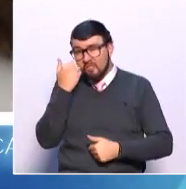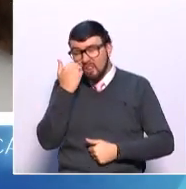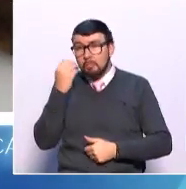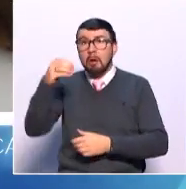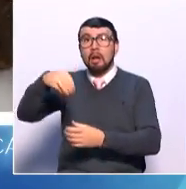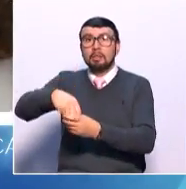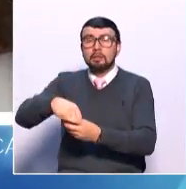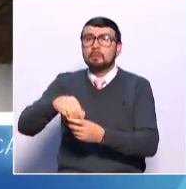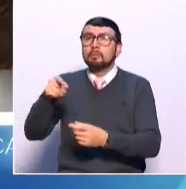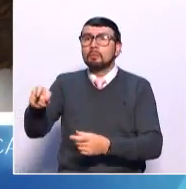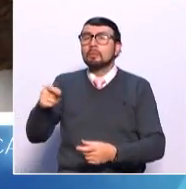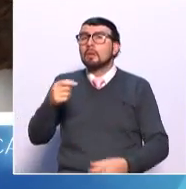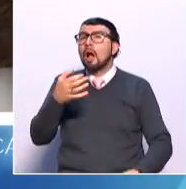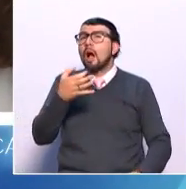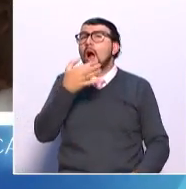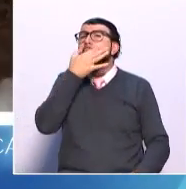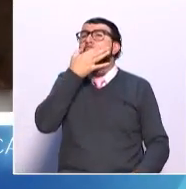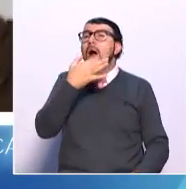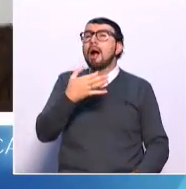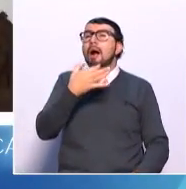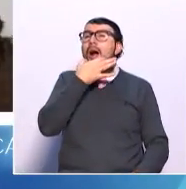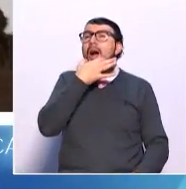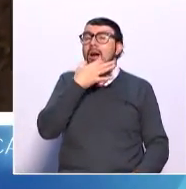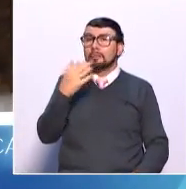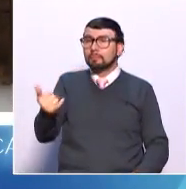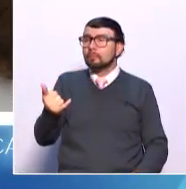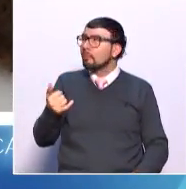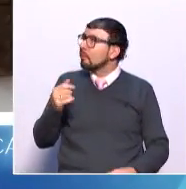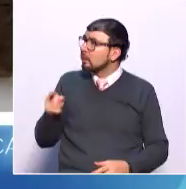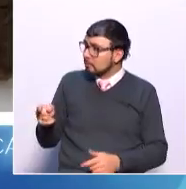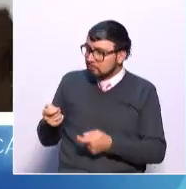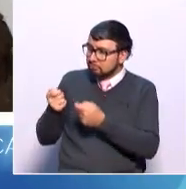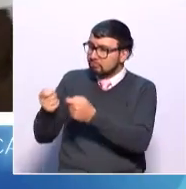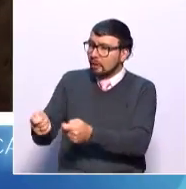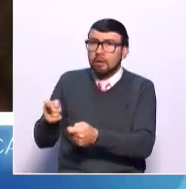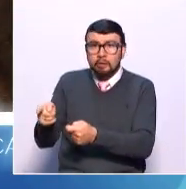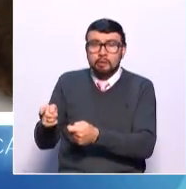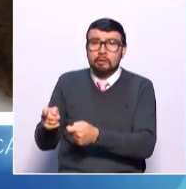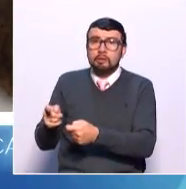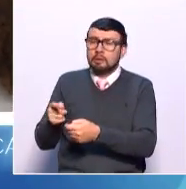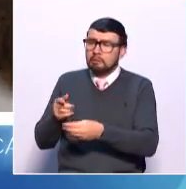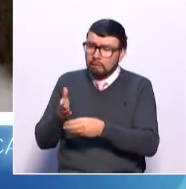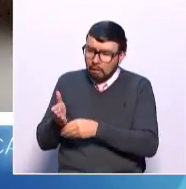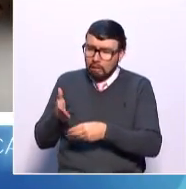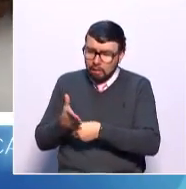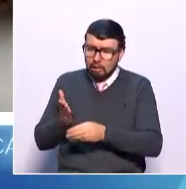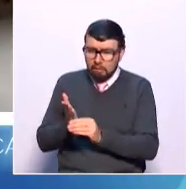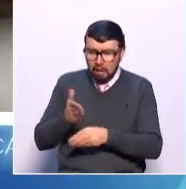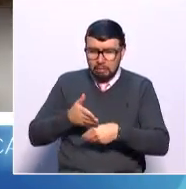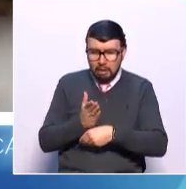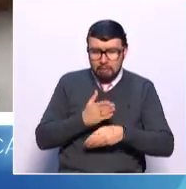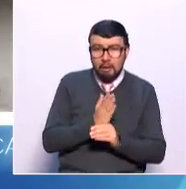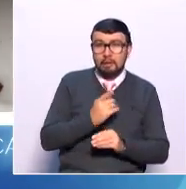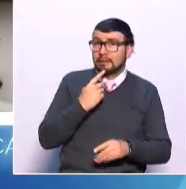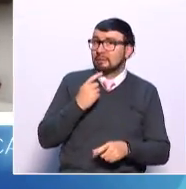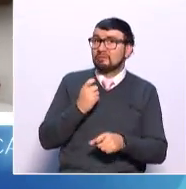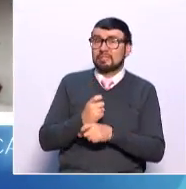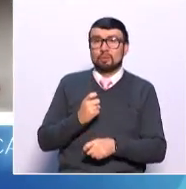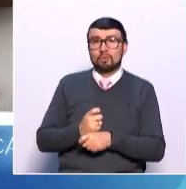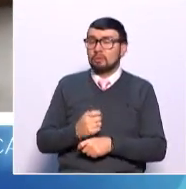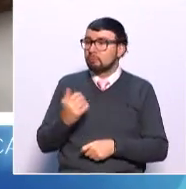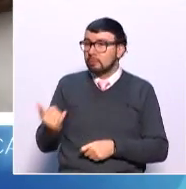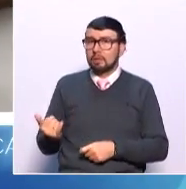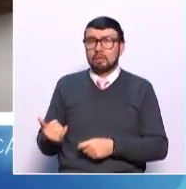prótesis superior e inferior como ustedes pueden ver la dificultad de trinchar esta carne porque